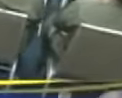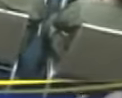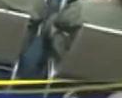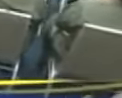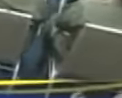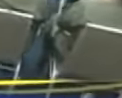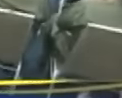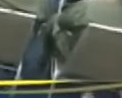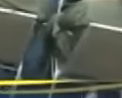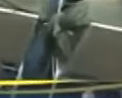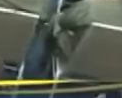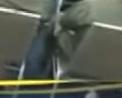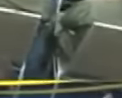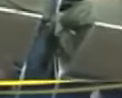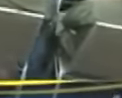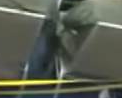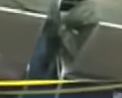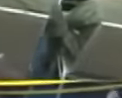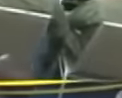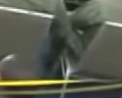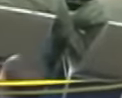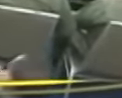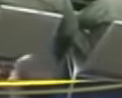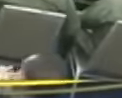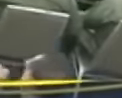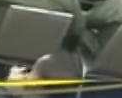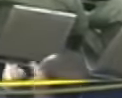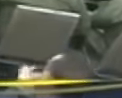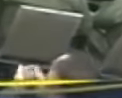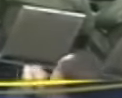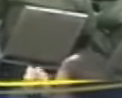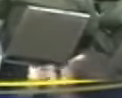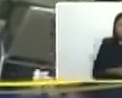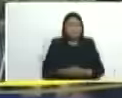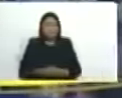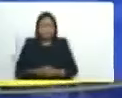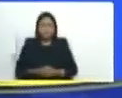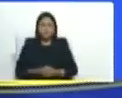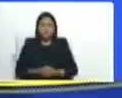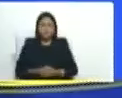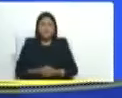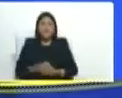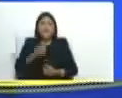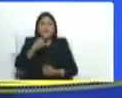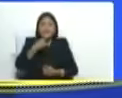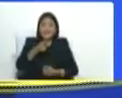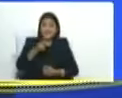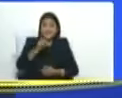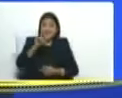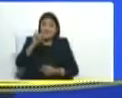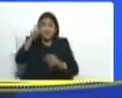como le gustaría decir al comandante quien tenga oídos